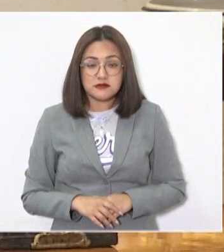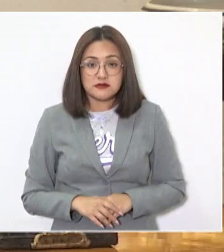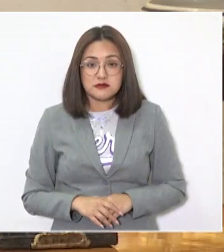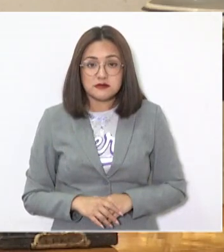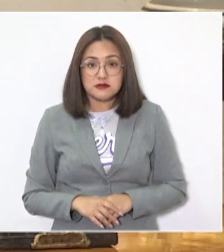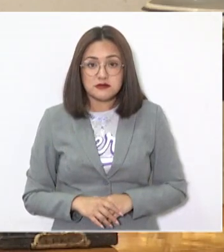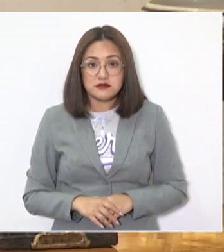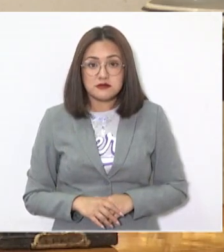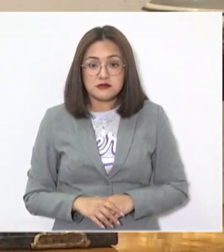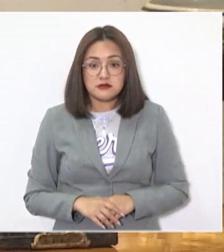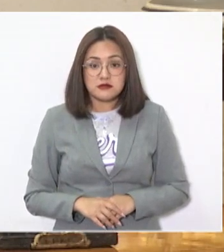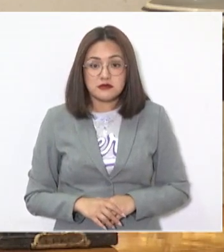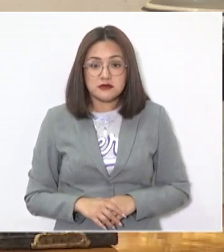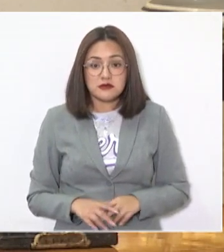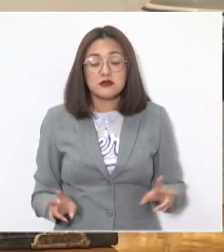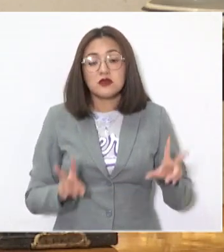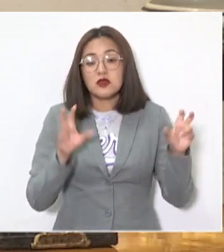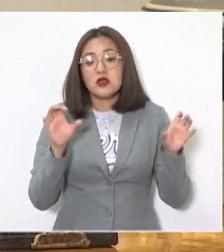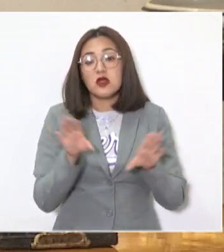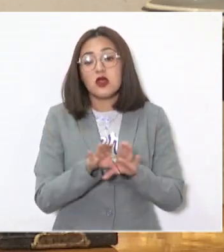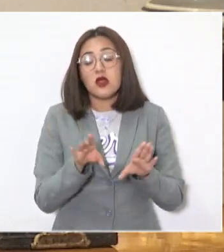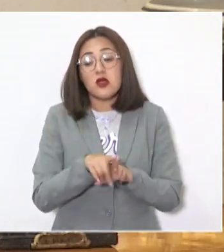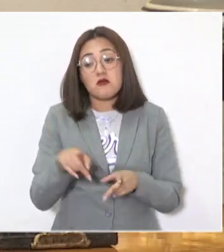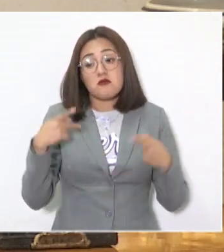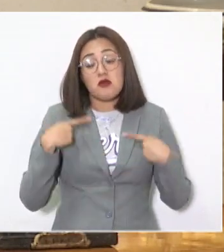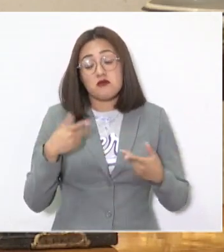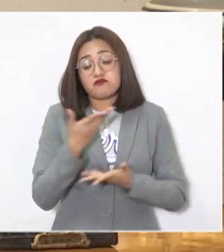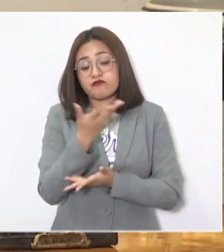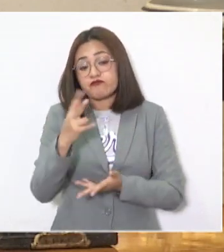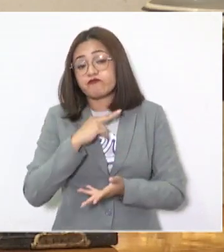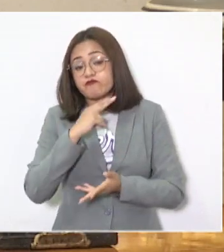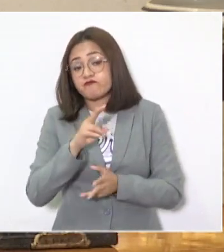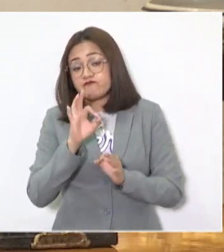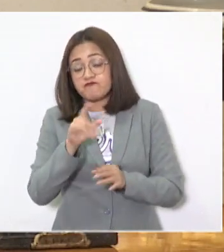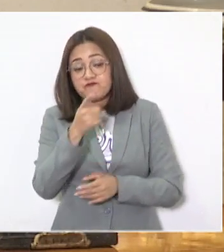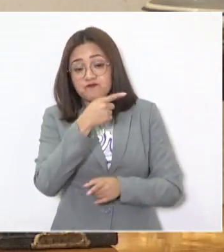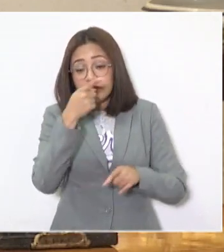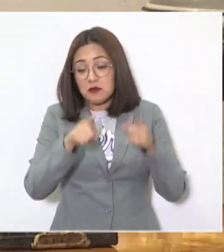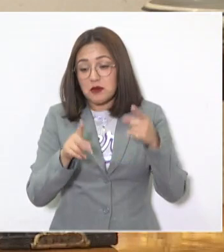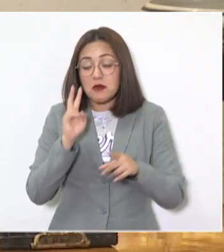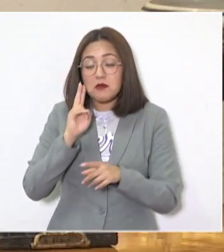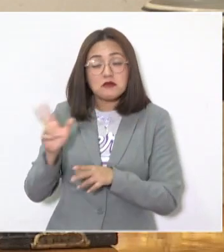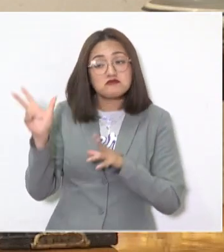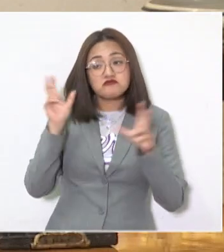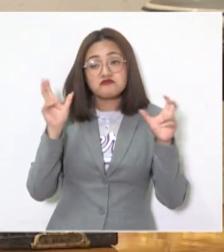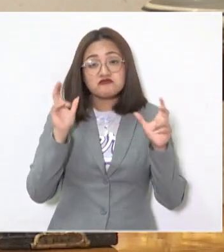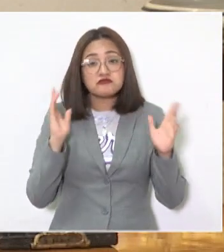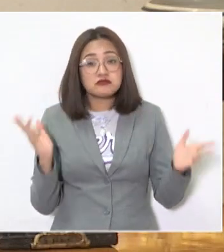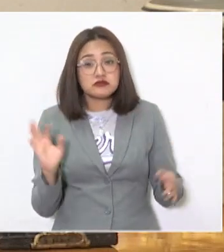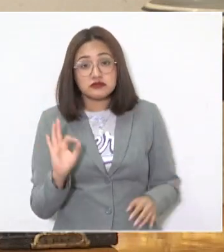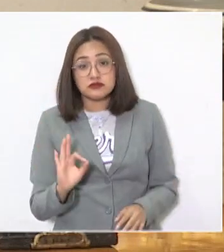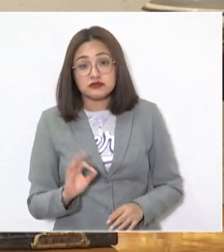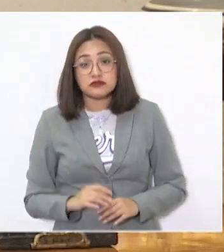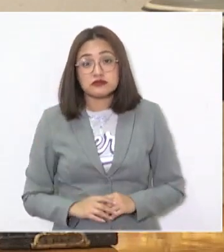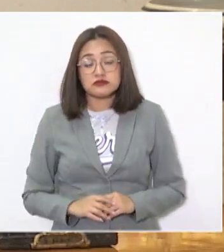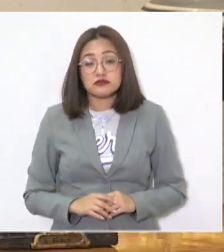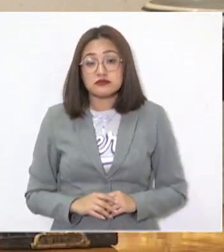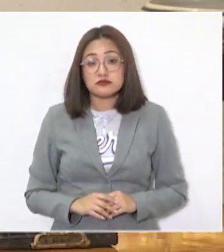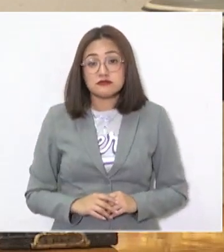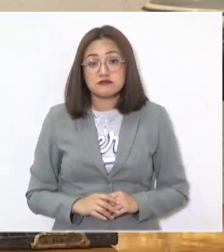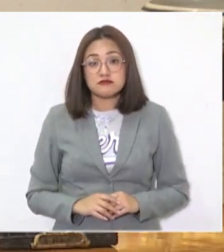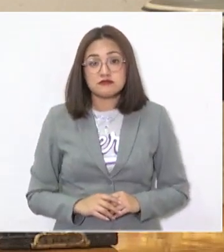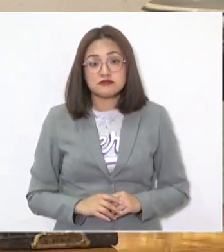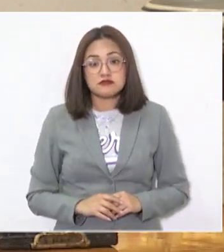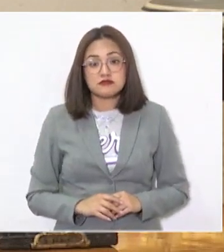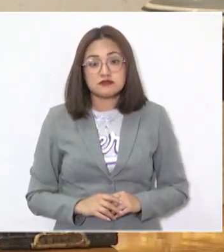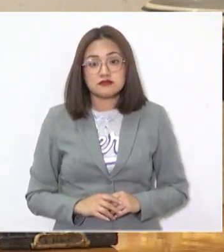Y ahí la Vox Populi es la que domina, hablando de hechos que se van refiriendo. Y bueno,